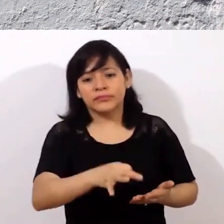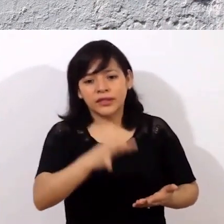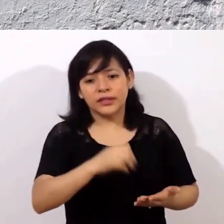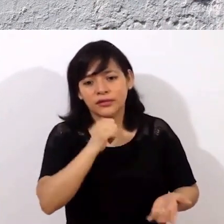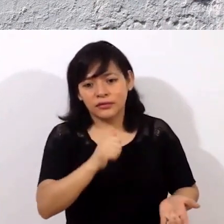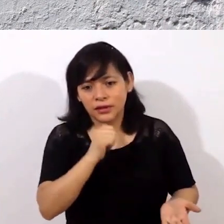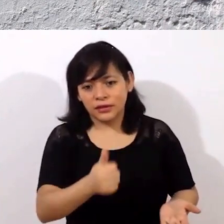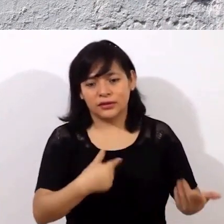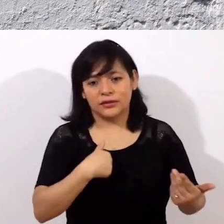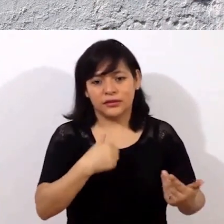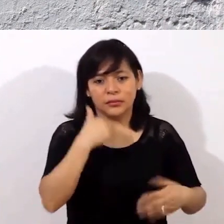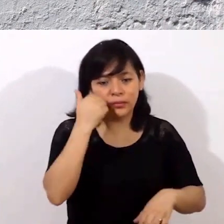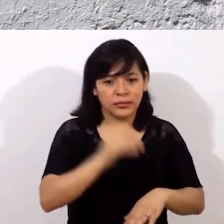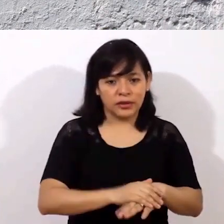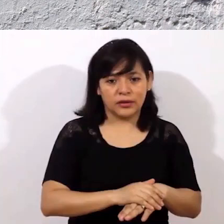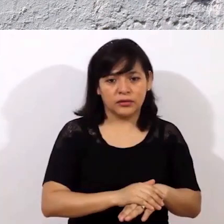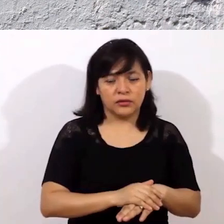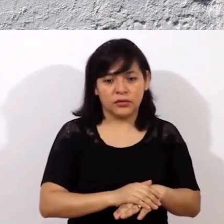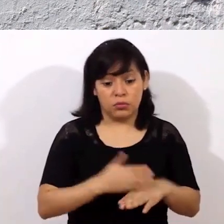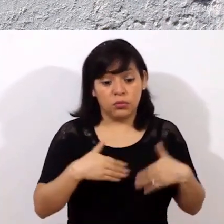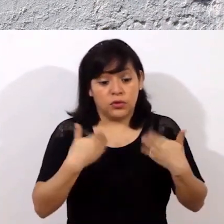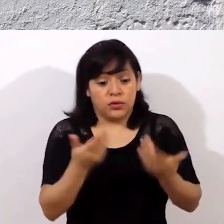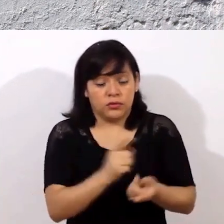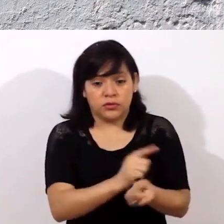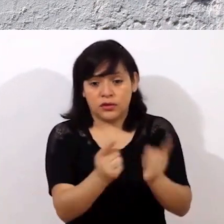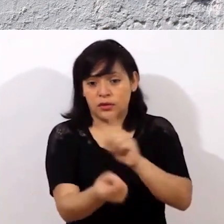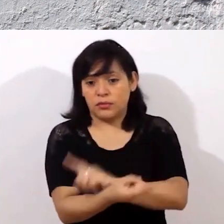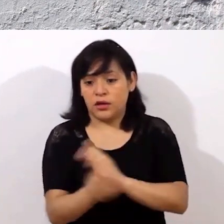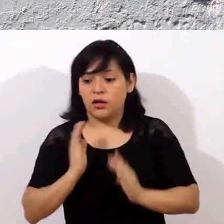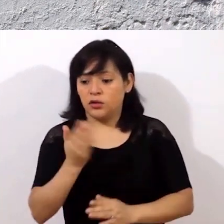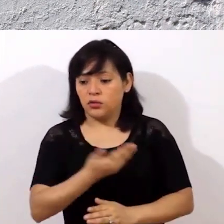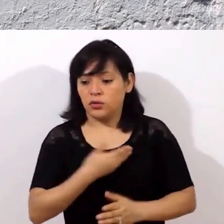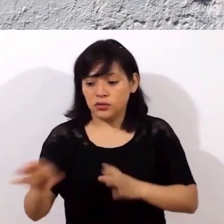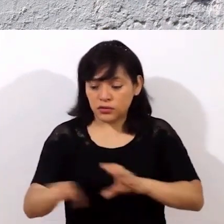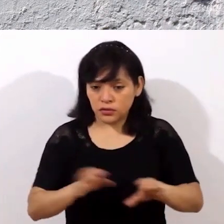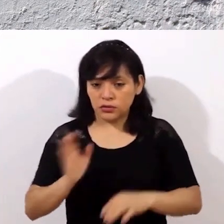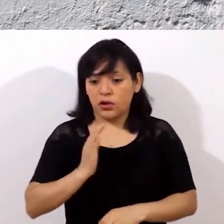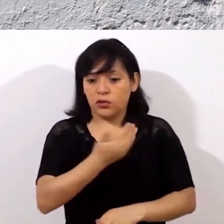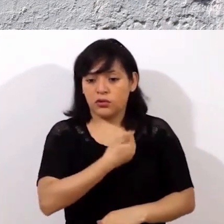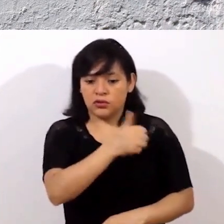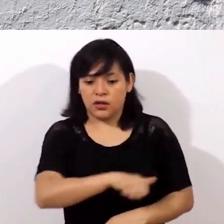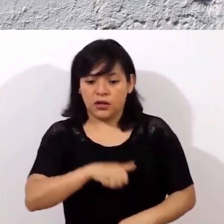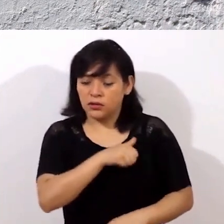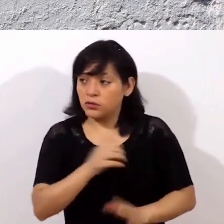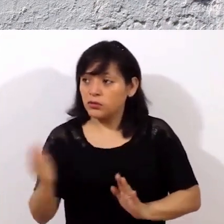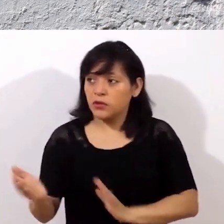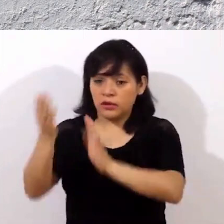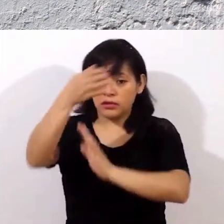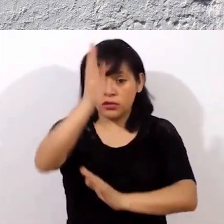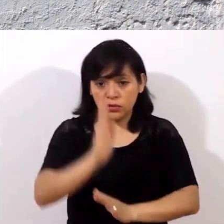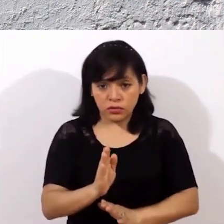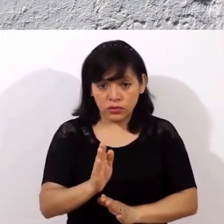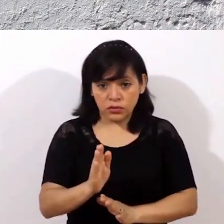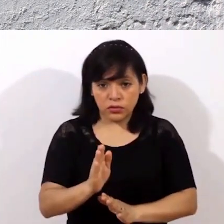tal vez en forma parcial, podemos cambiar nuestro comportamiento ante Dios y podemos